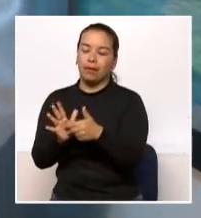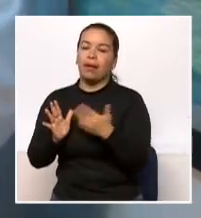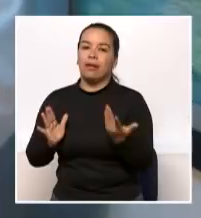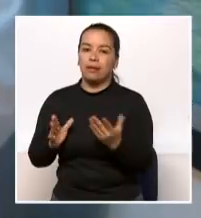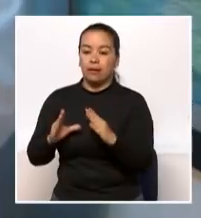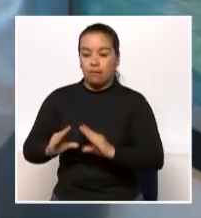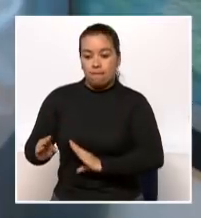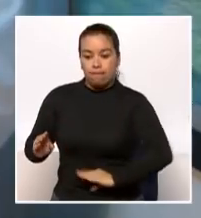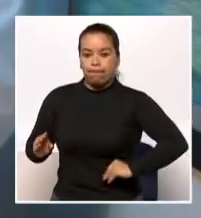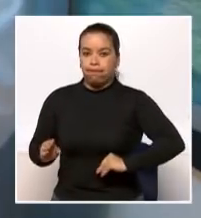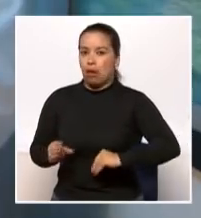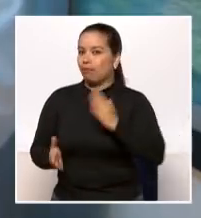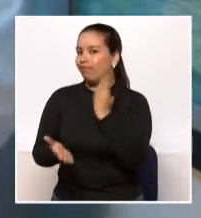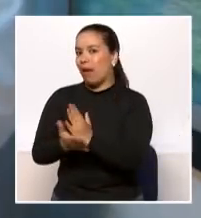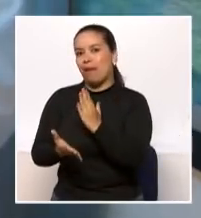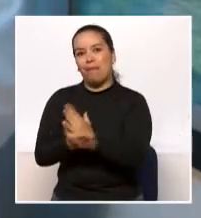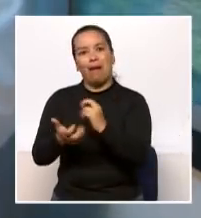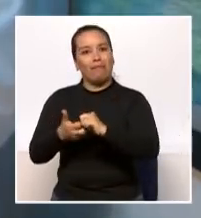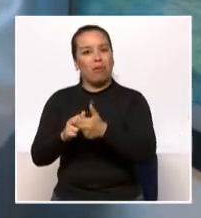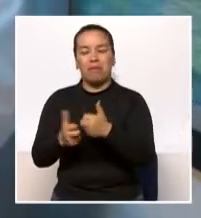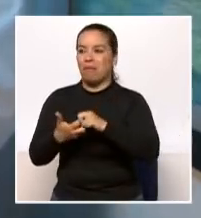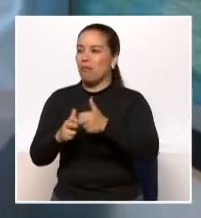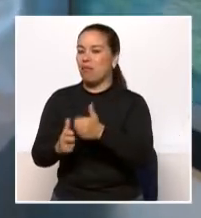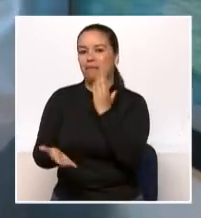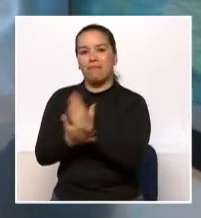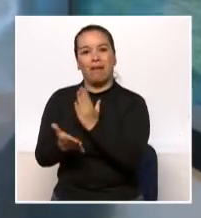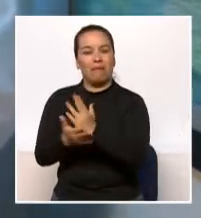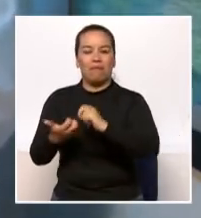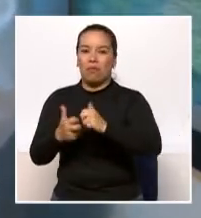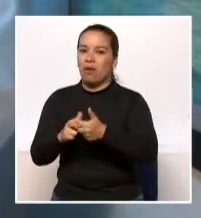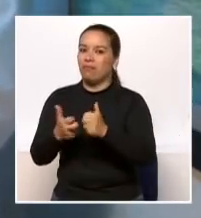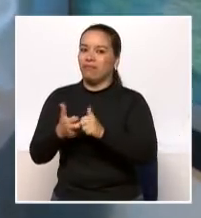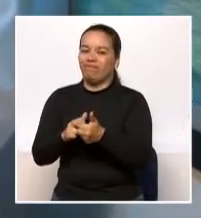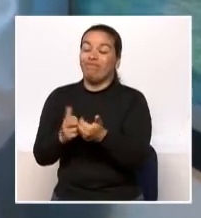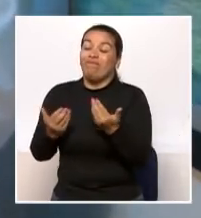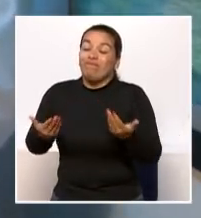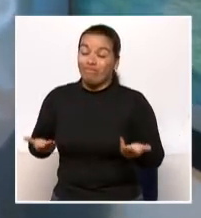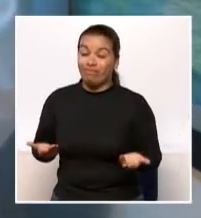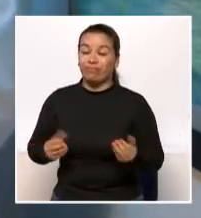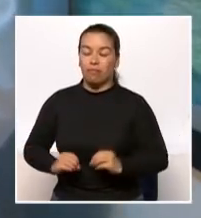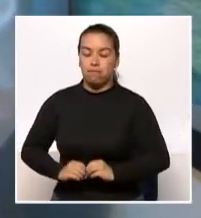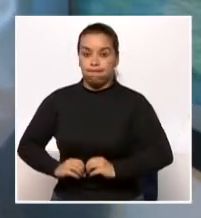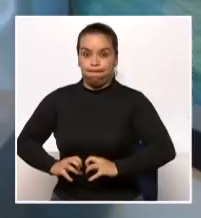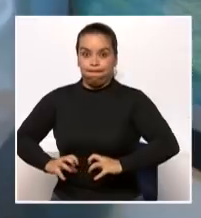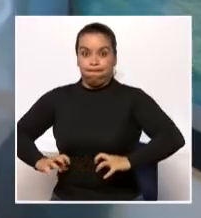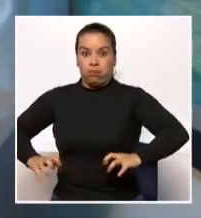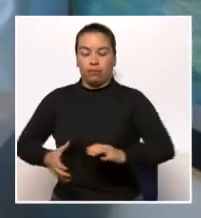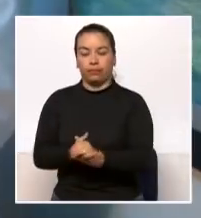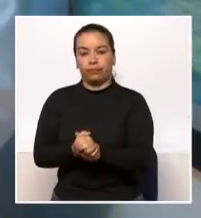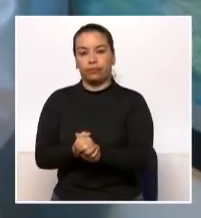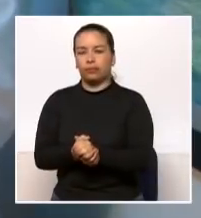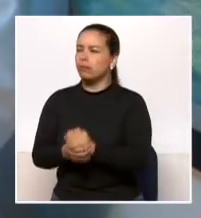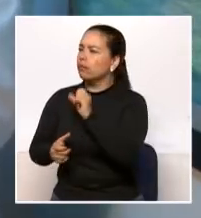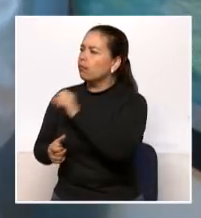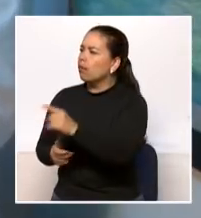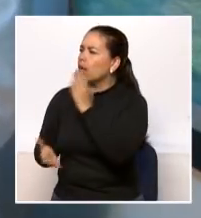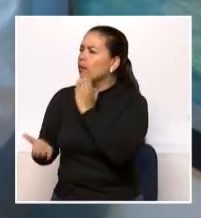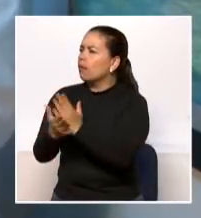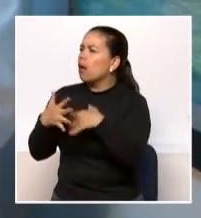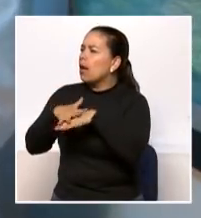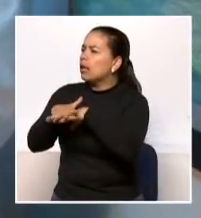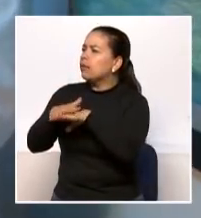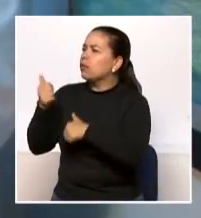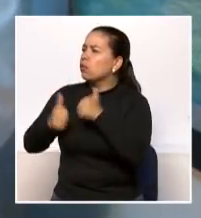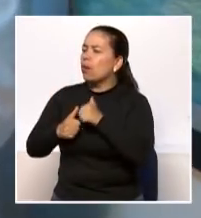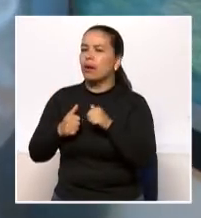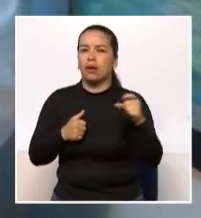hígado ya está empezando a fallar, ya está empezando a pasar a una fase de inflamación esteatohepatitis. ¿Son cuáles esas enzimas? GOT